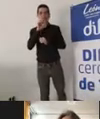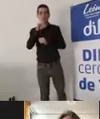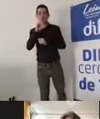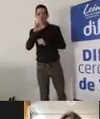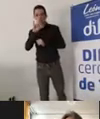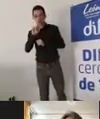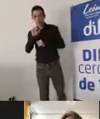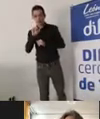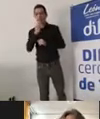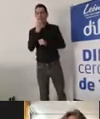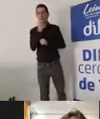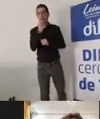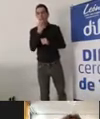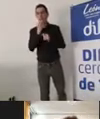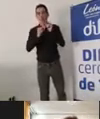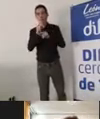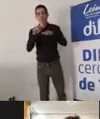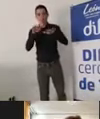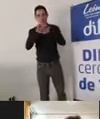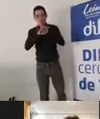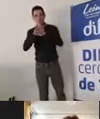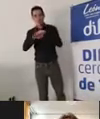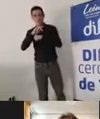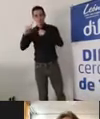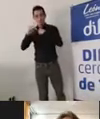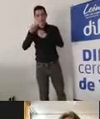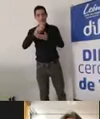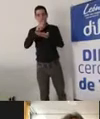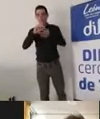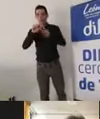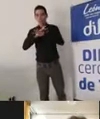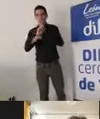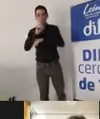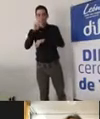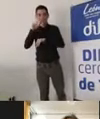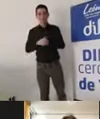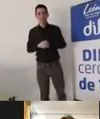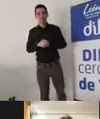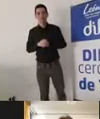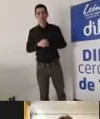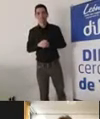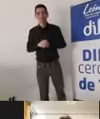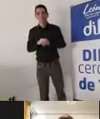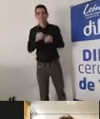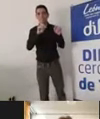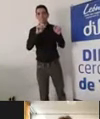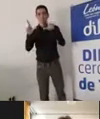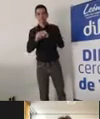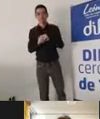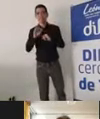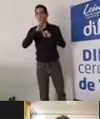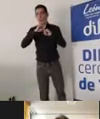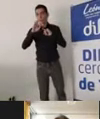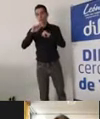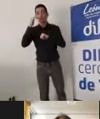cambios en las transformaciones que requiere su país. Siguiente diapositiva. Entonces, para finalizar, uno empieza a concluir